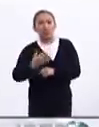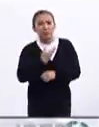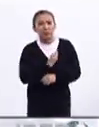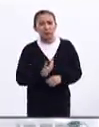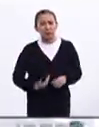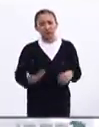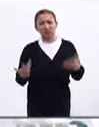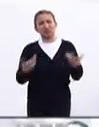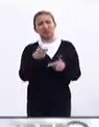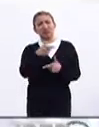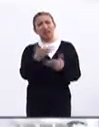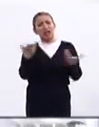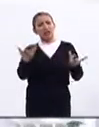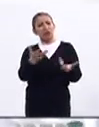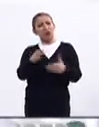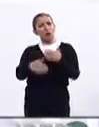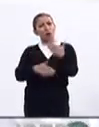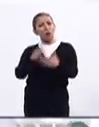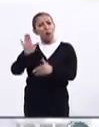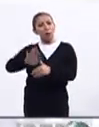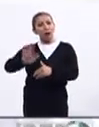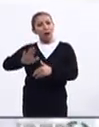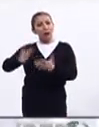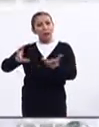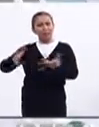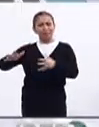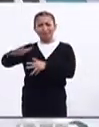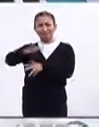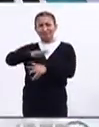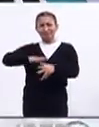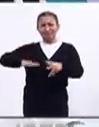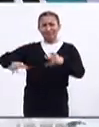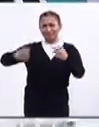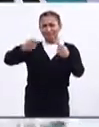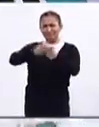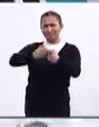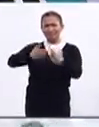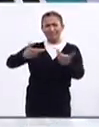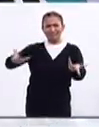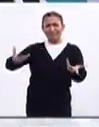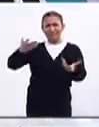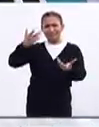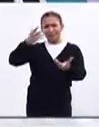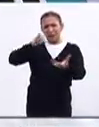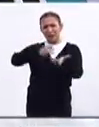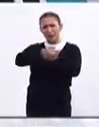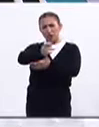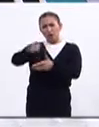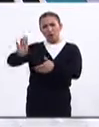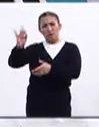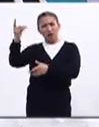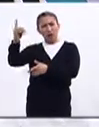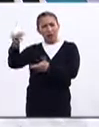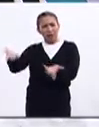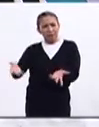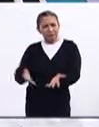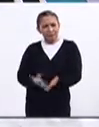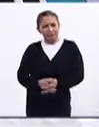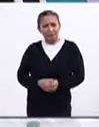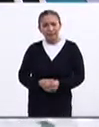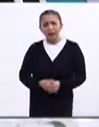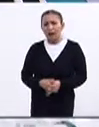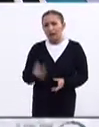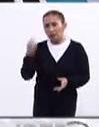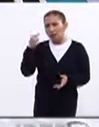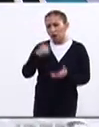mandato, que está generando un cierto cisma en el concierto democrático de Bolivia.